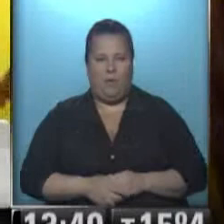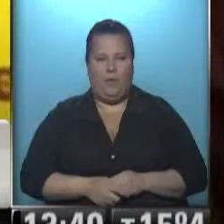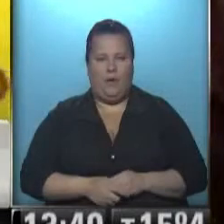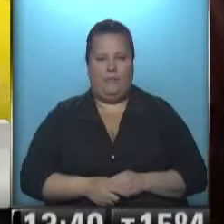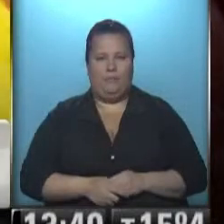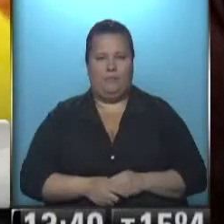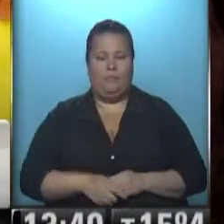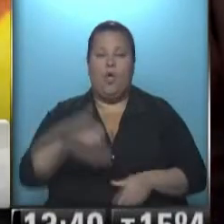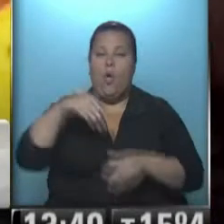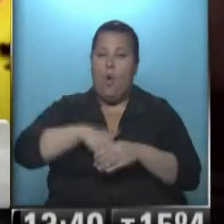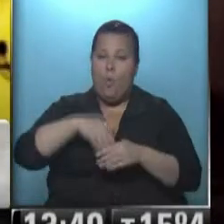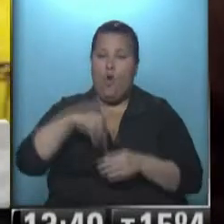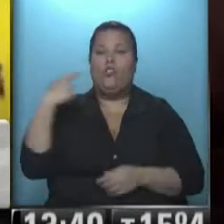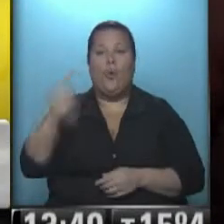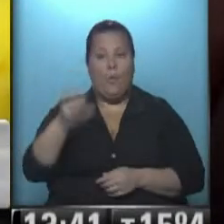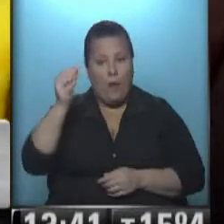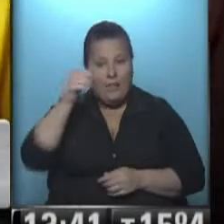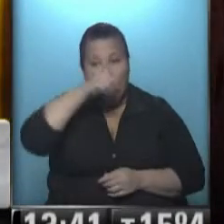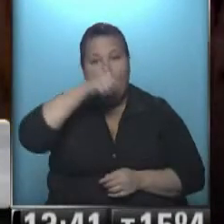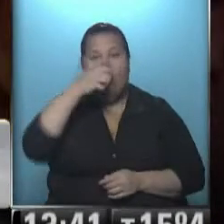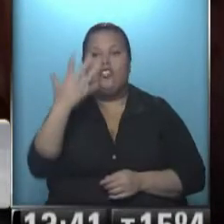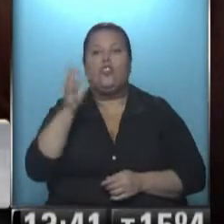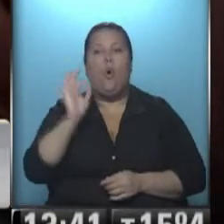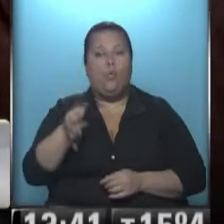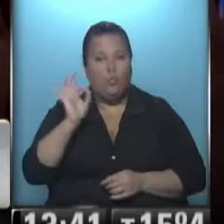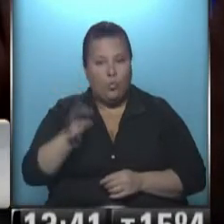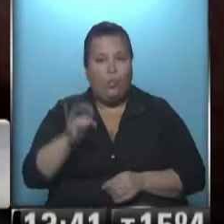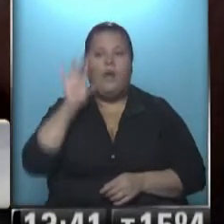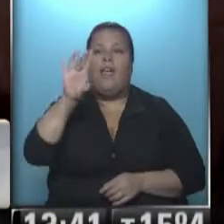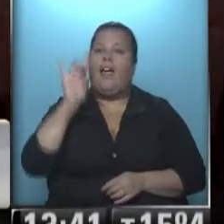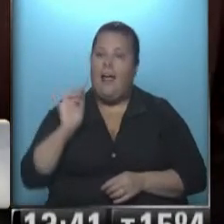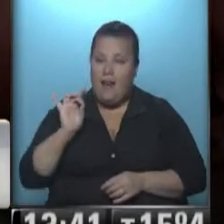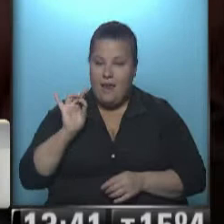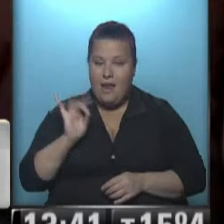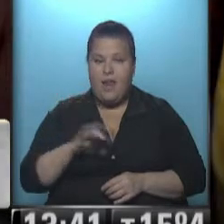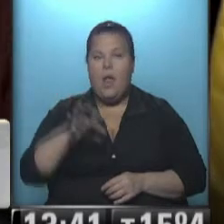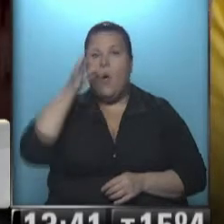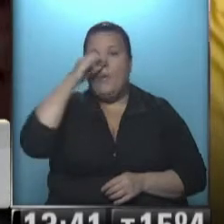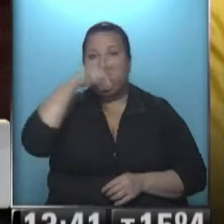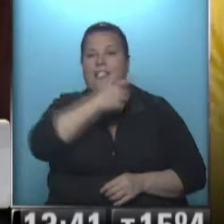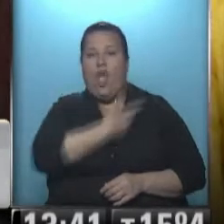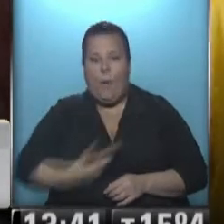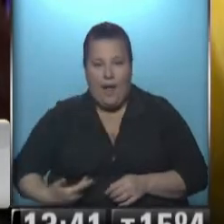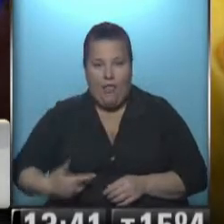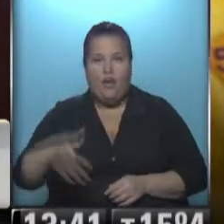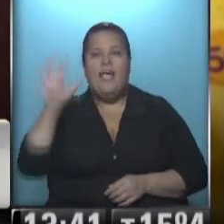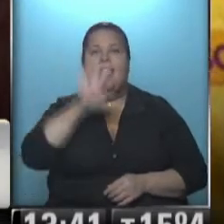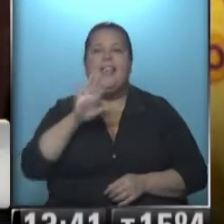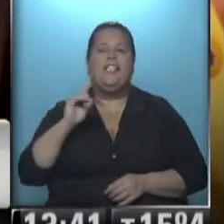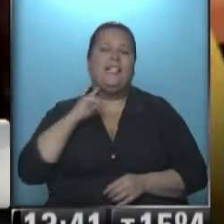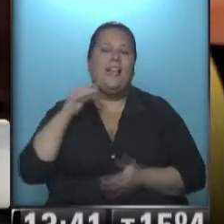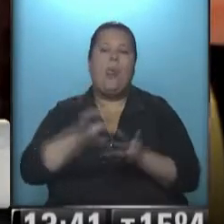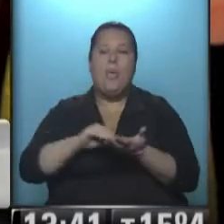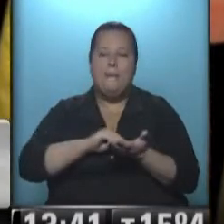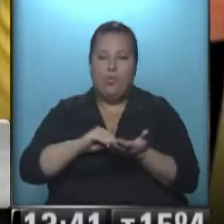Com o sufragio, os brasileiros, el domingo 5 de octubre, elegirão 27 gobernadores, 513